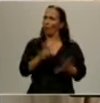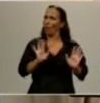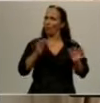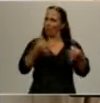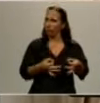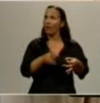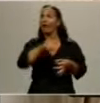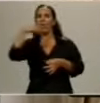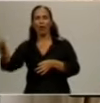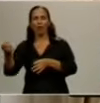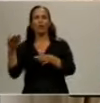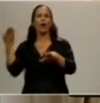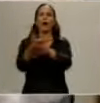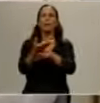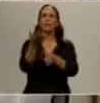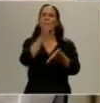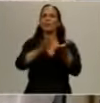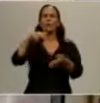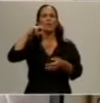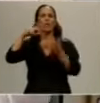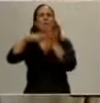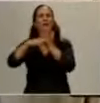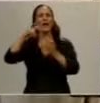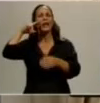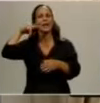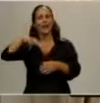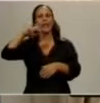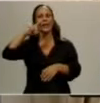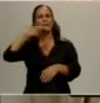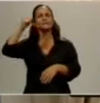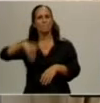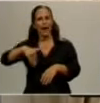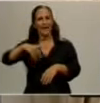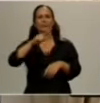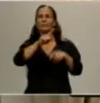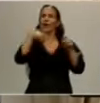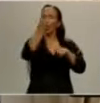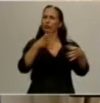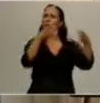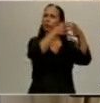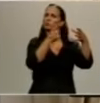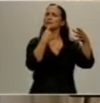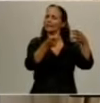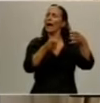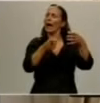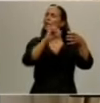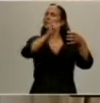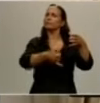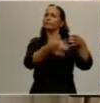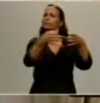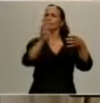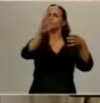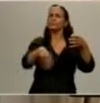apelada por el entonces fiscal Nisman y la Cámara de Alzada confirmó la inconstitucionalidad que está vuelta a